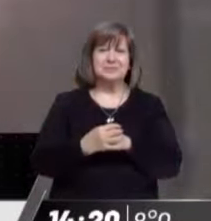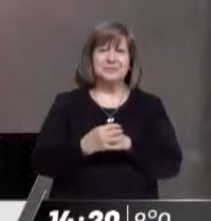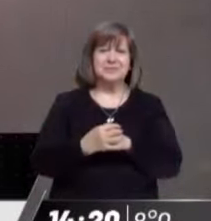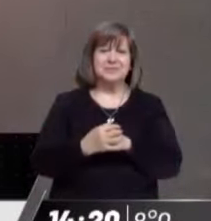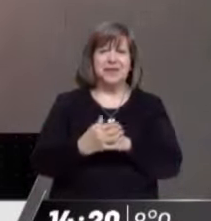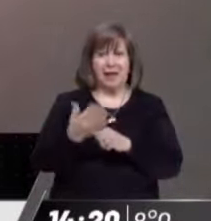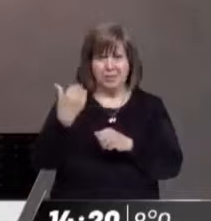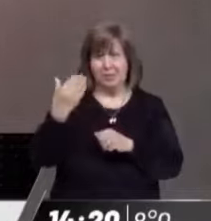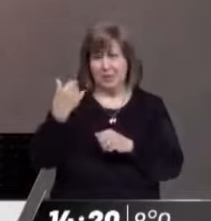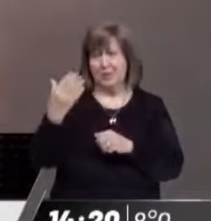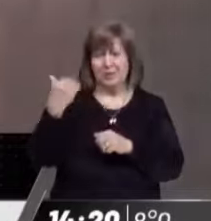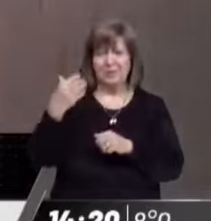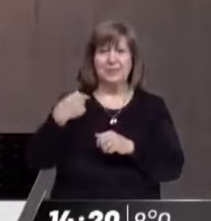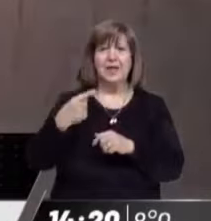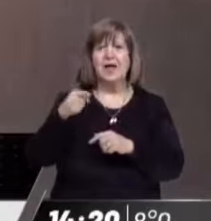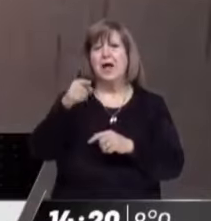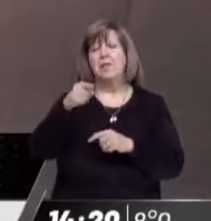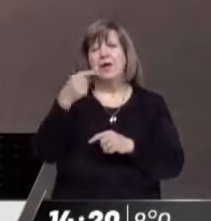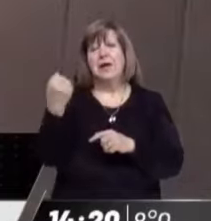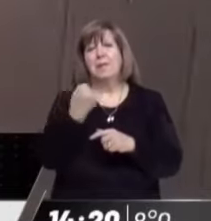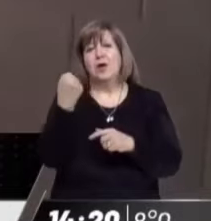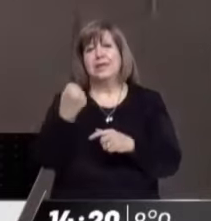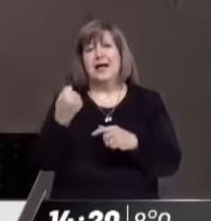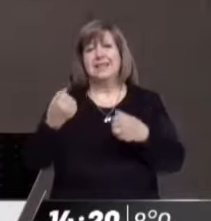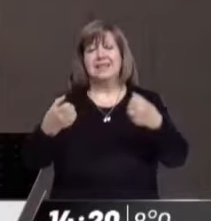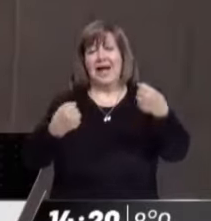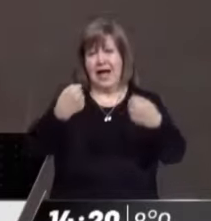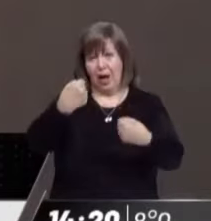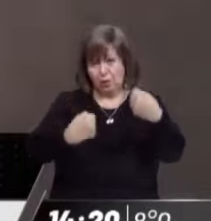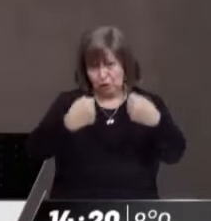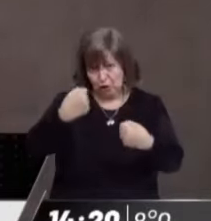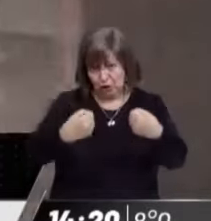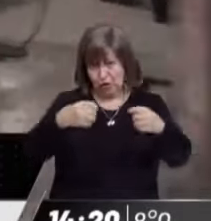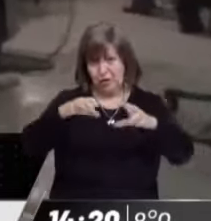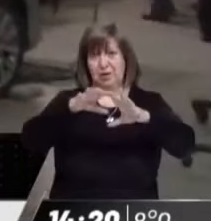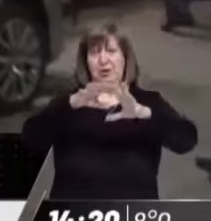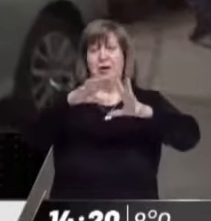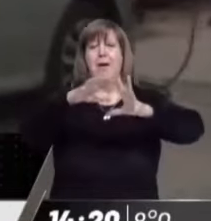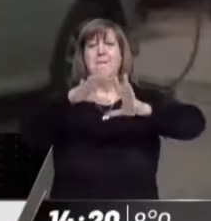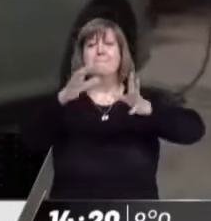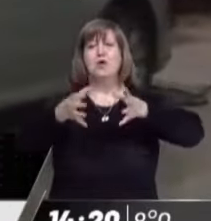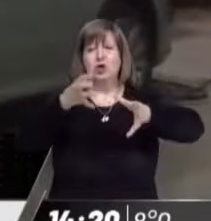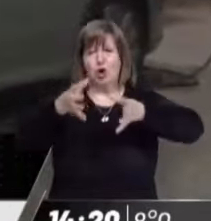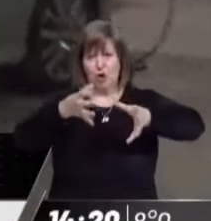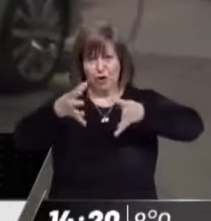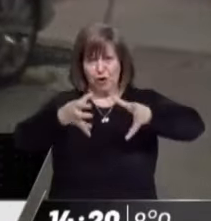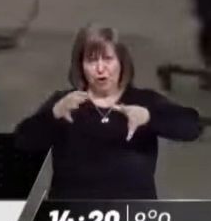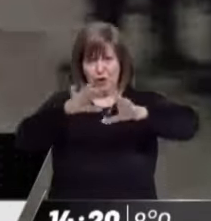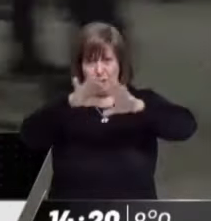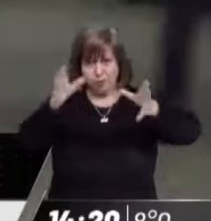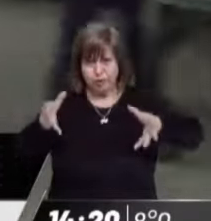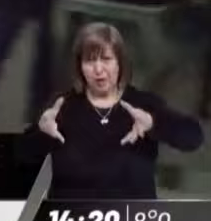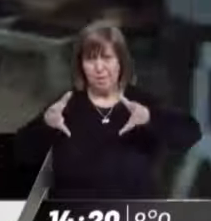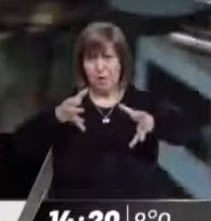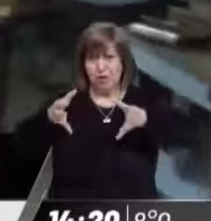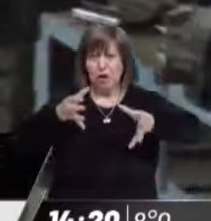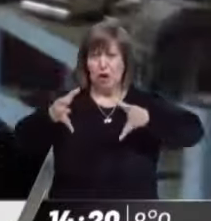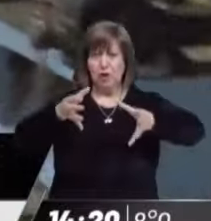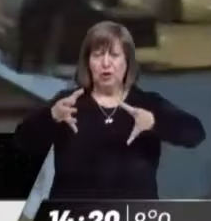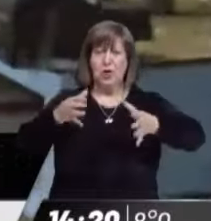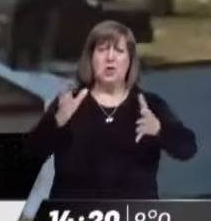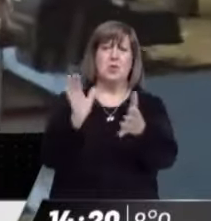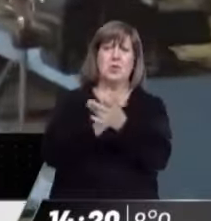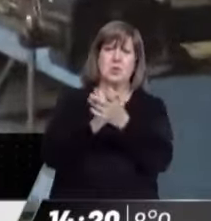sabían qué mecánica. pasaba, los chicos. Automotores, justamente automotores, que es la que involucró el armado del motor del auto, justamente. Fíjense